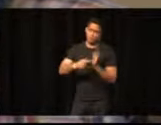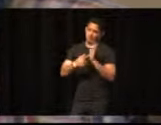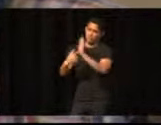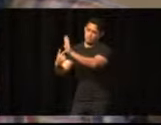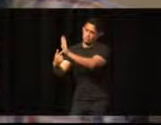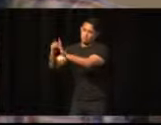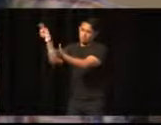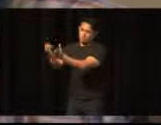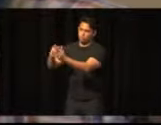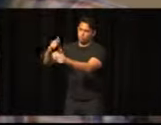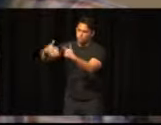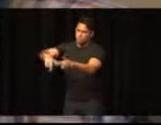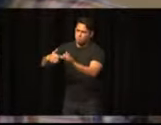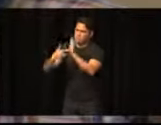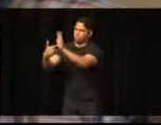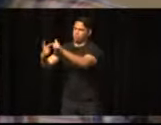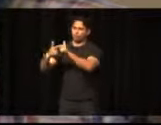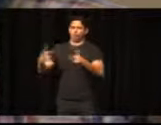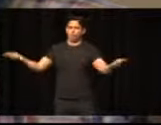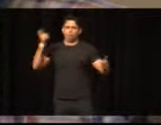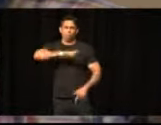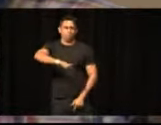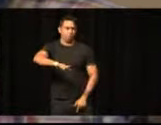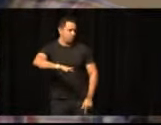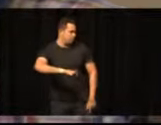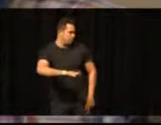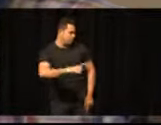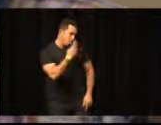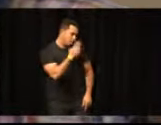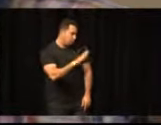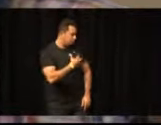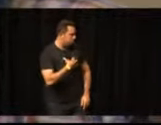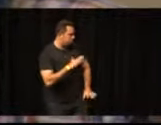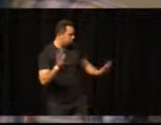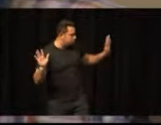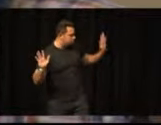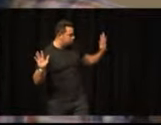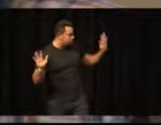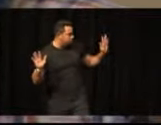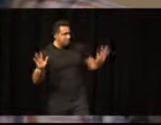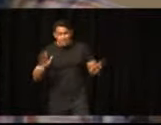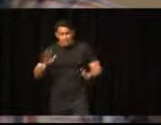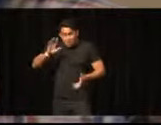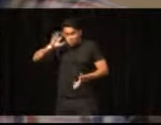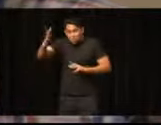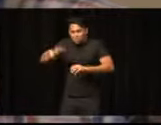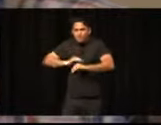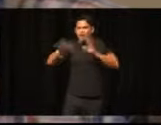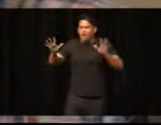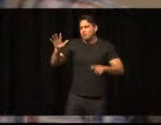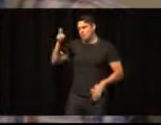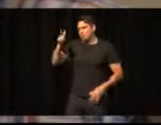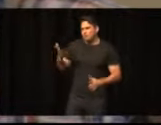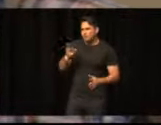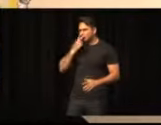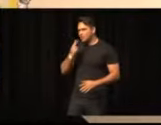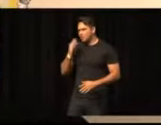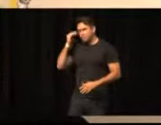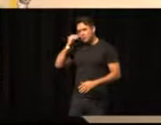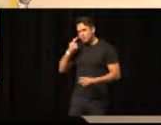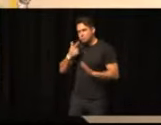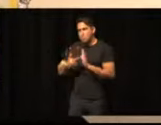un trabajo de éxito real. Más o menos eso, no tengo una solución muy clara, pero la